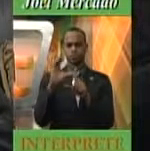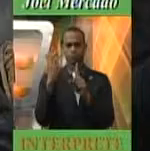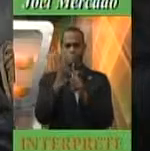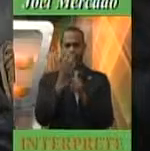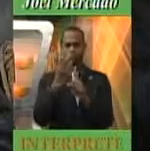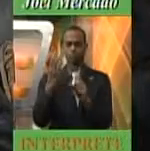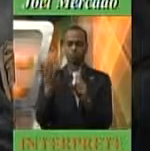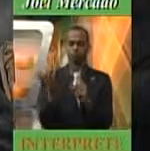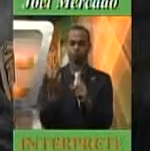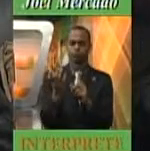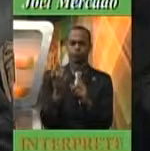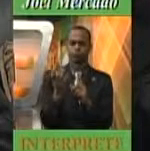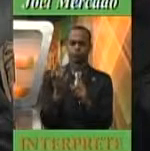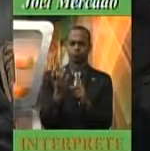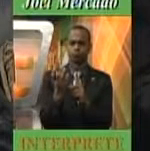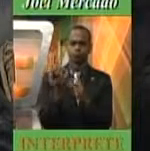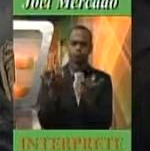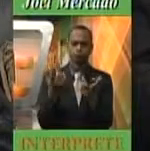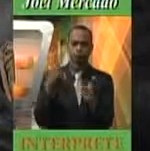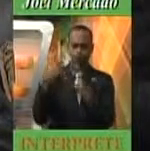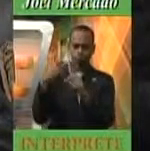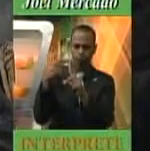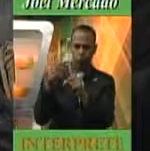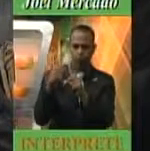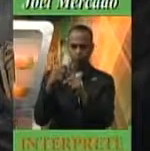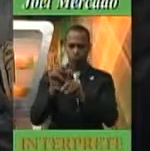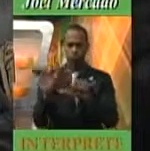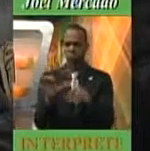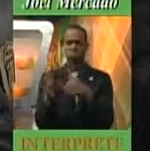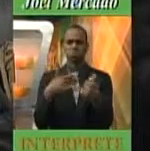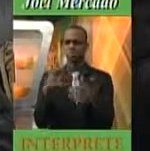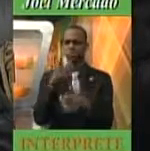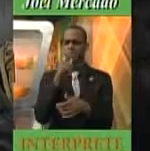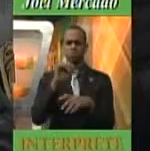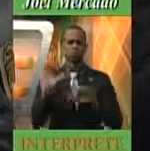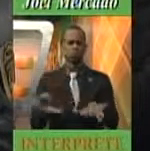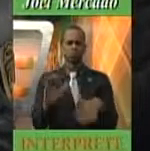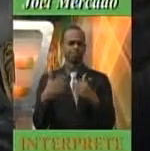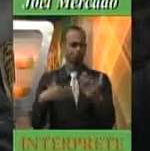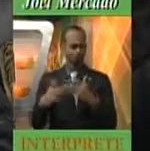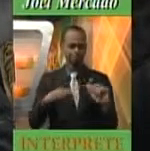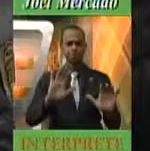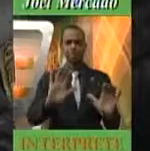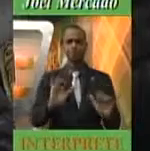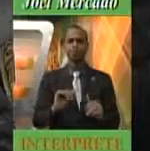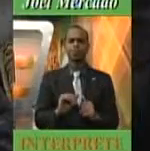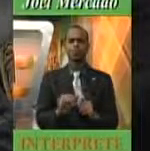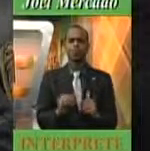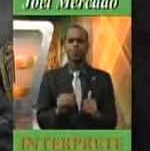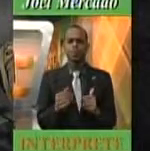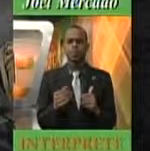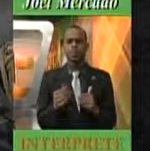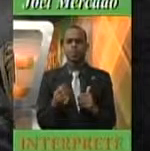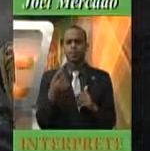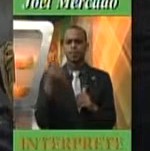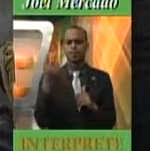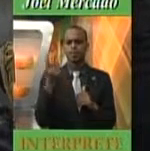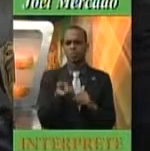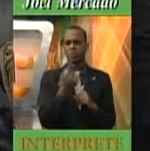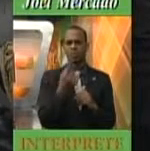a lo que se hace, a lo positivo, lo haga quien lo haga, pues de alguna manera siempre se le